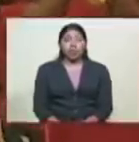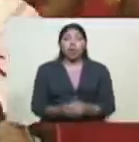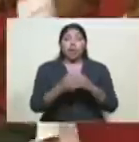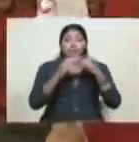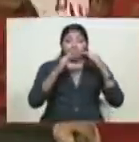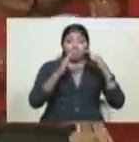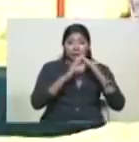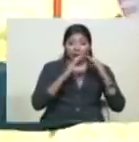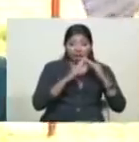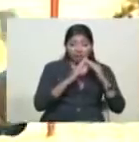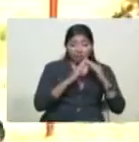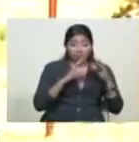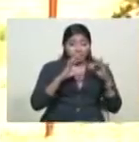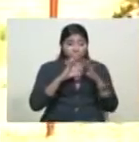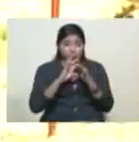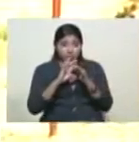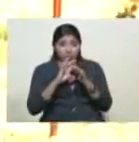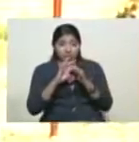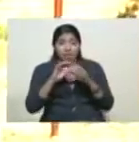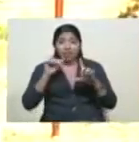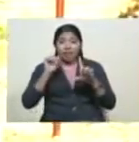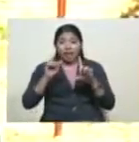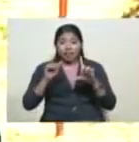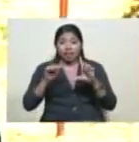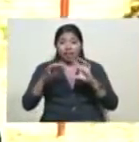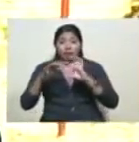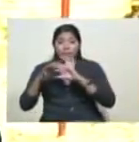Vivienda, carné, familia.